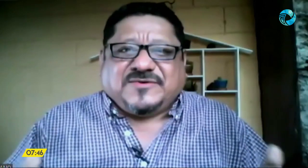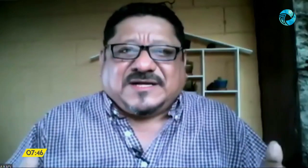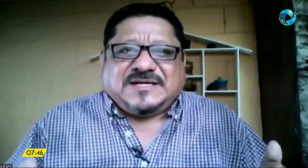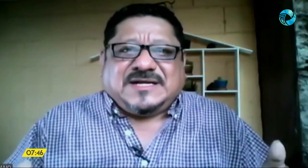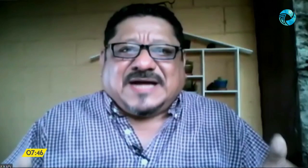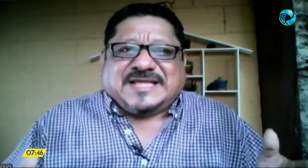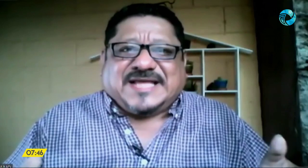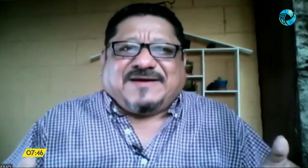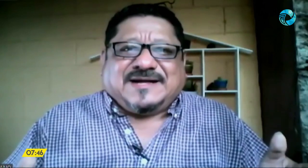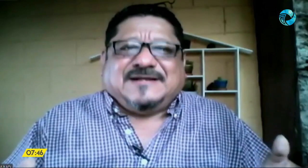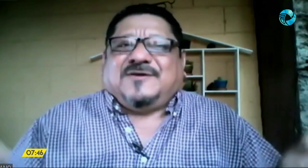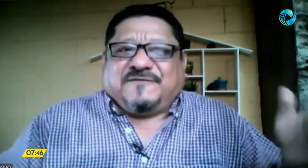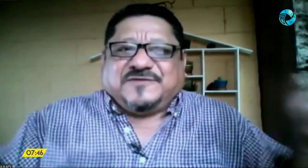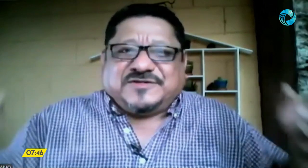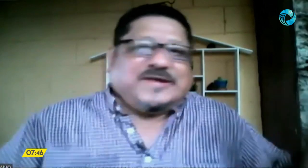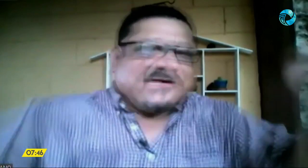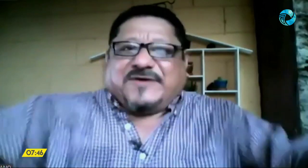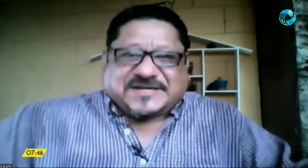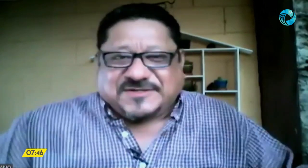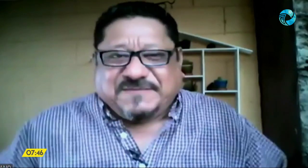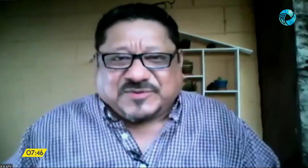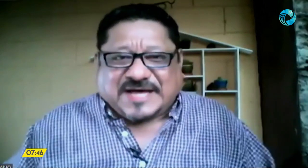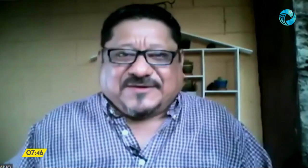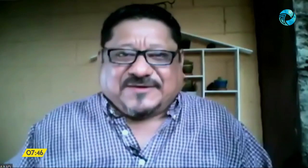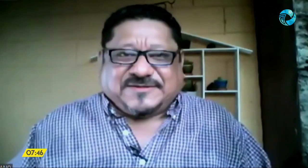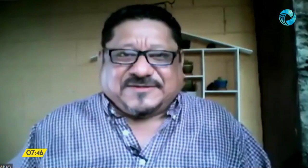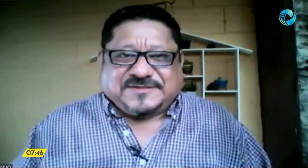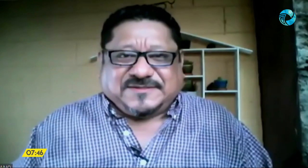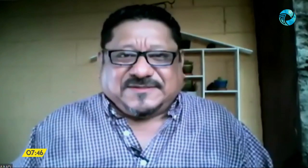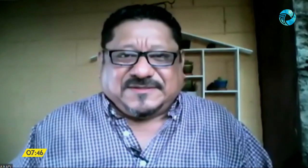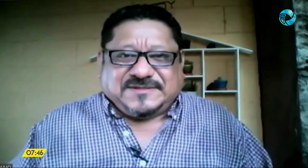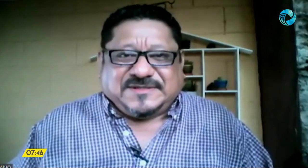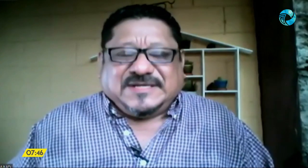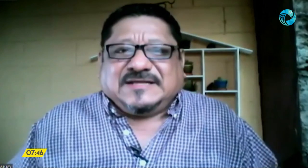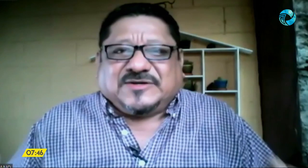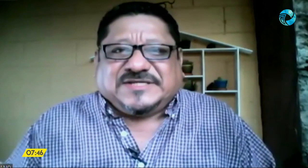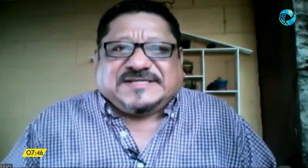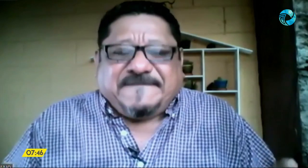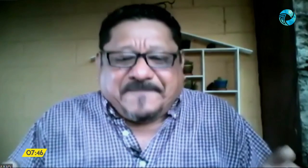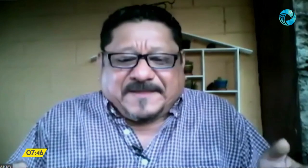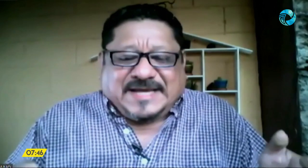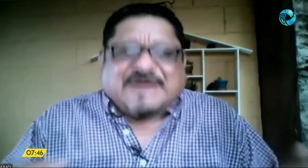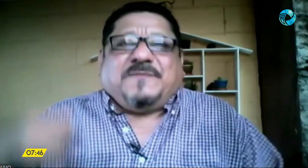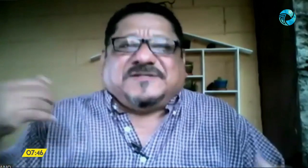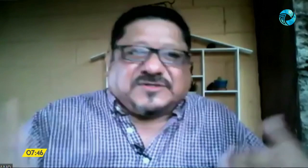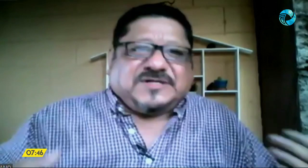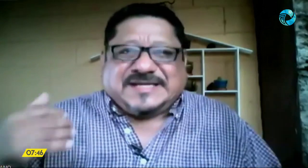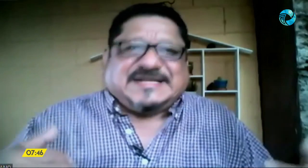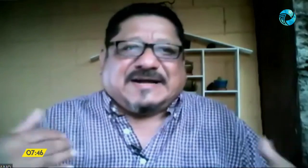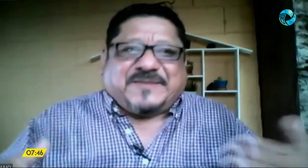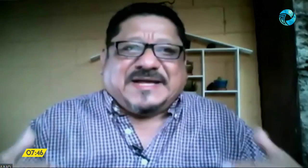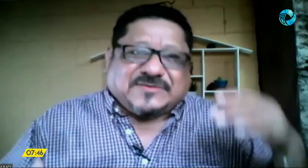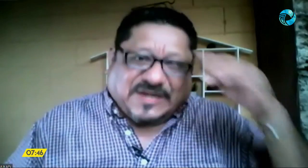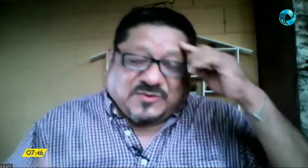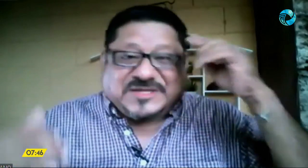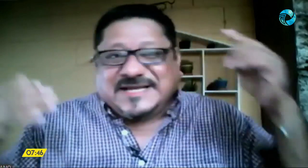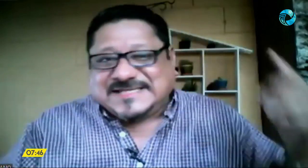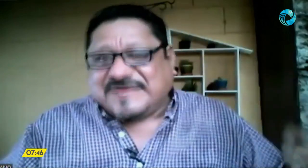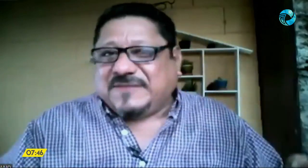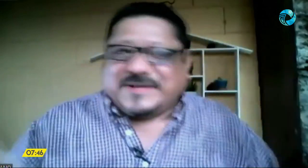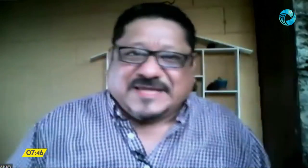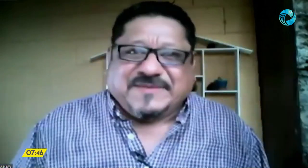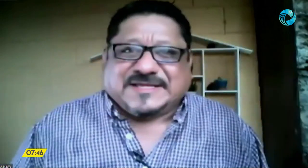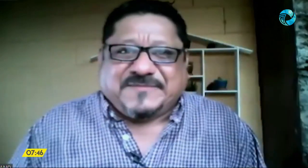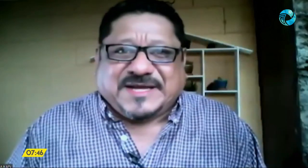ayuda, andaban los funcionarios que ahora son diputados. Entonces, él comenzó esta campaña electoral utilizando